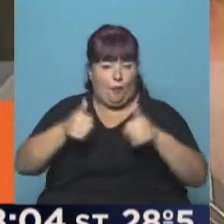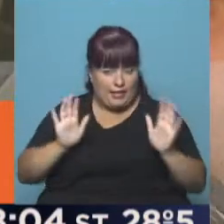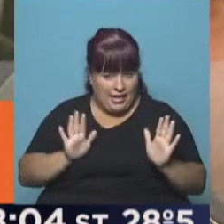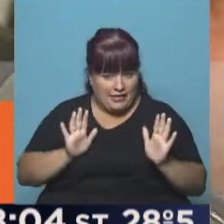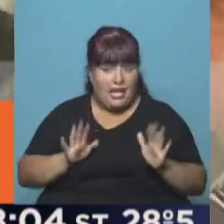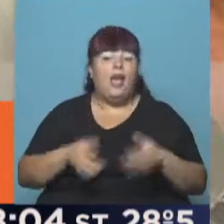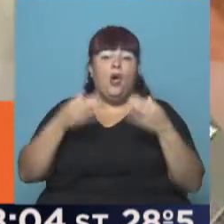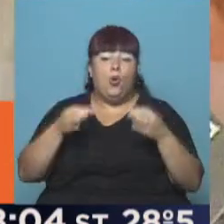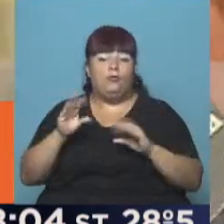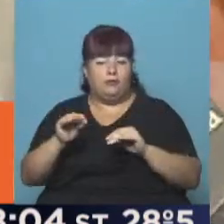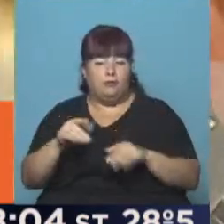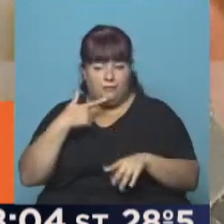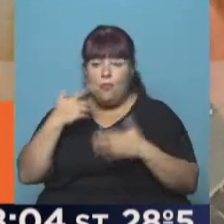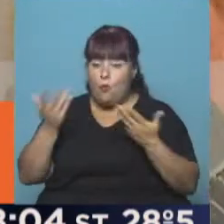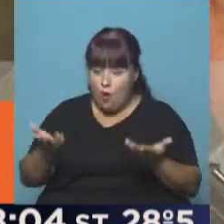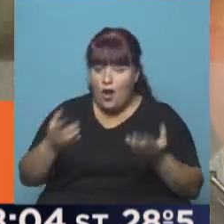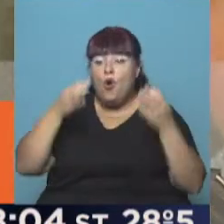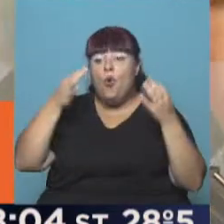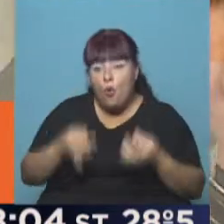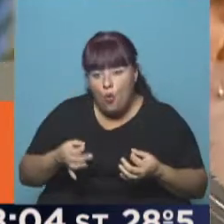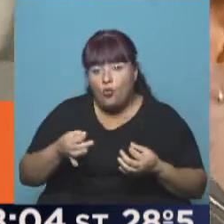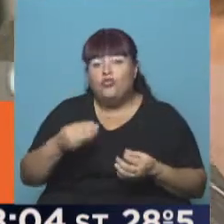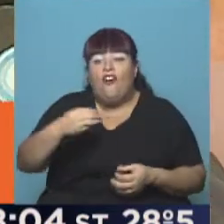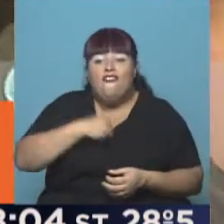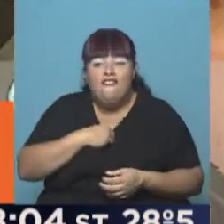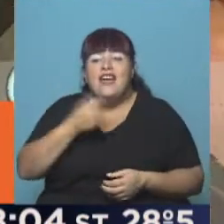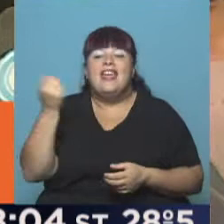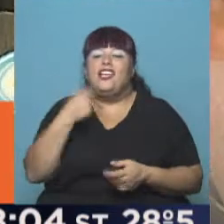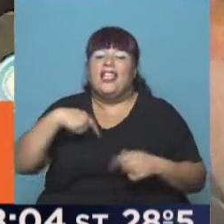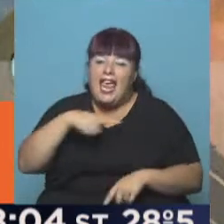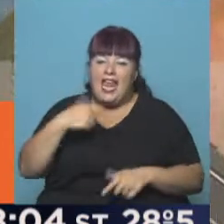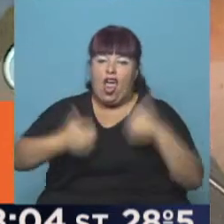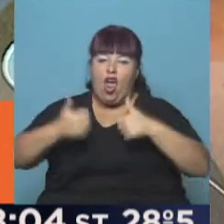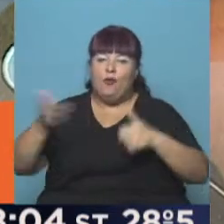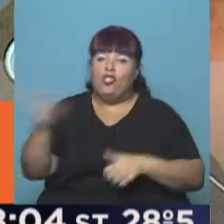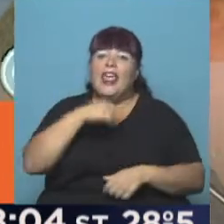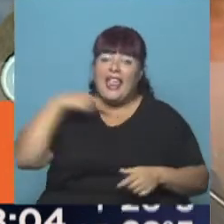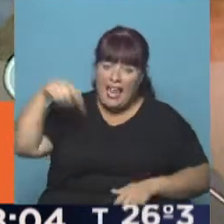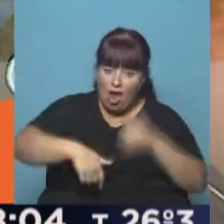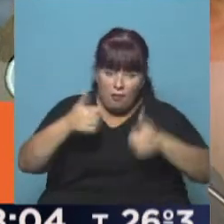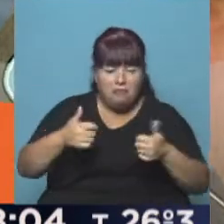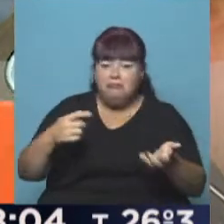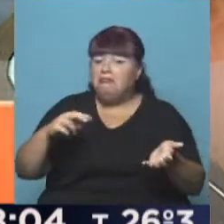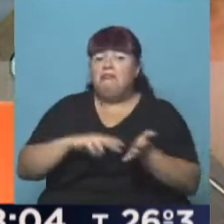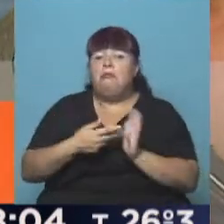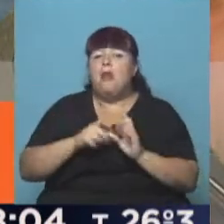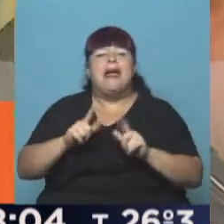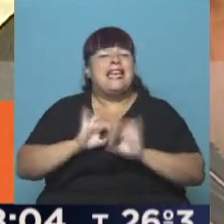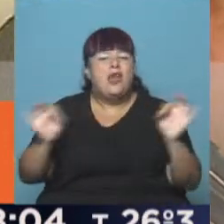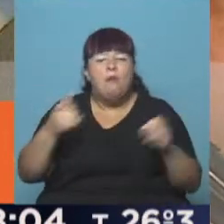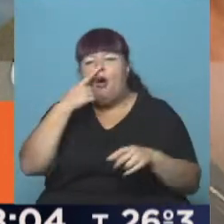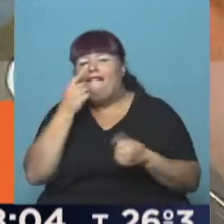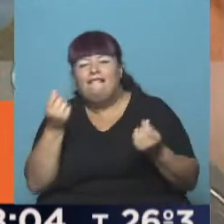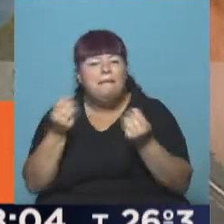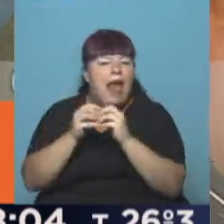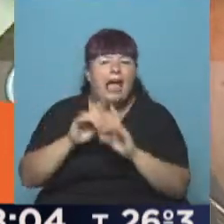Y justamente como es una vocación de abrir a competir todos los que quieran competir, no hay ningún tipo de conflicto de intereses,